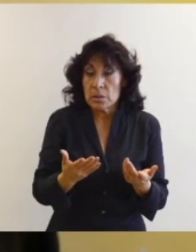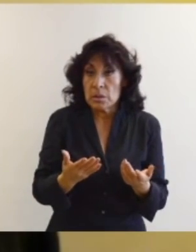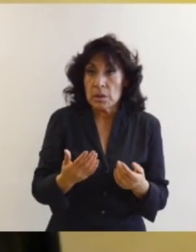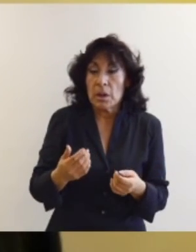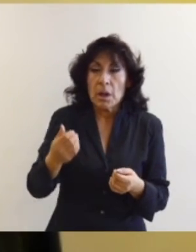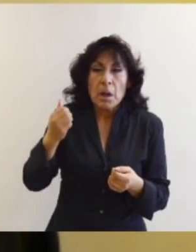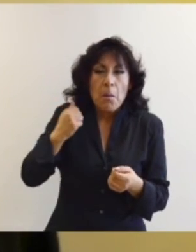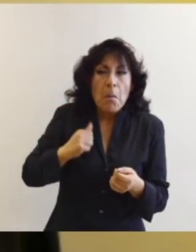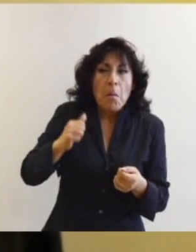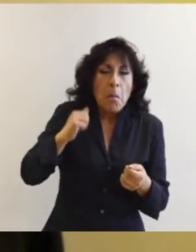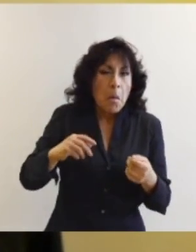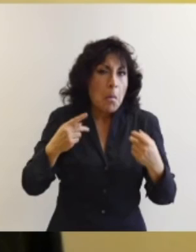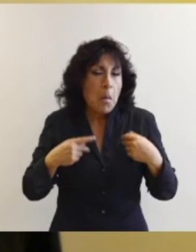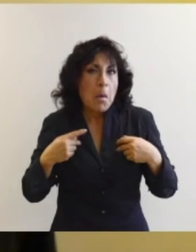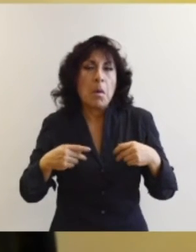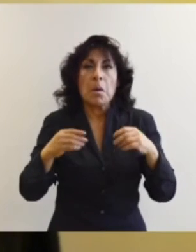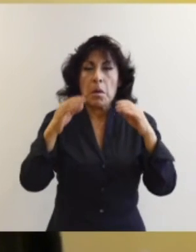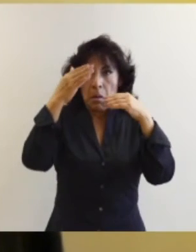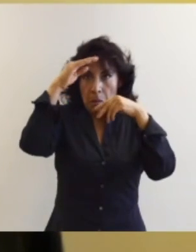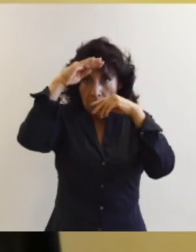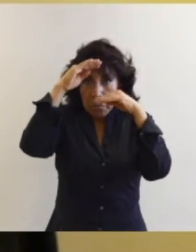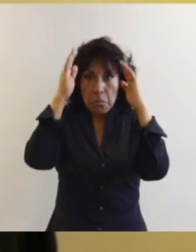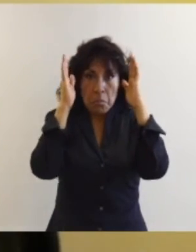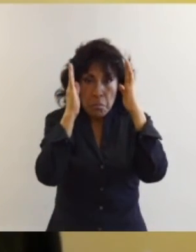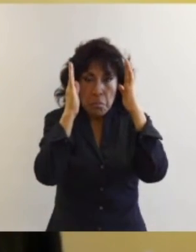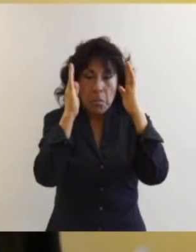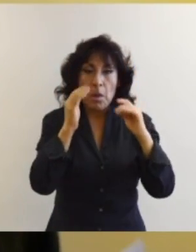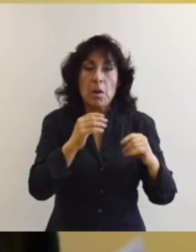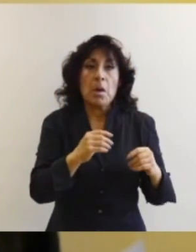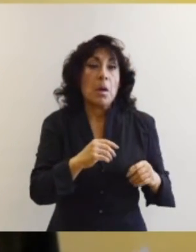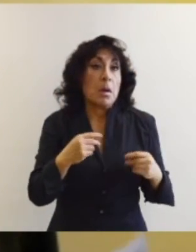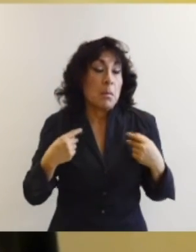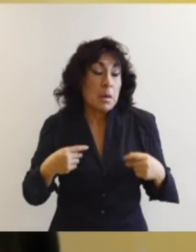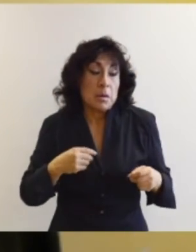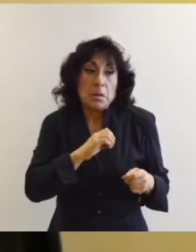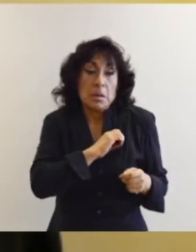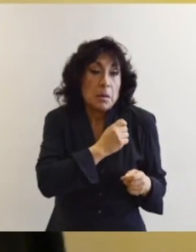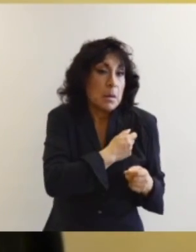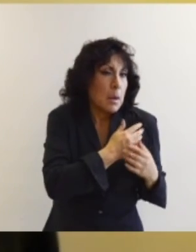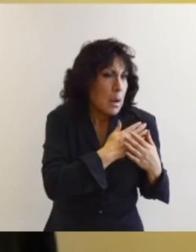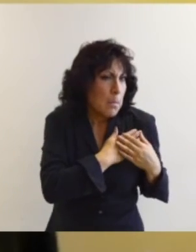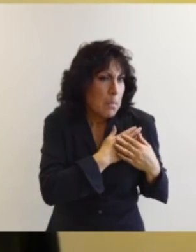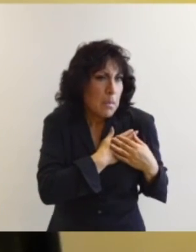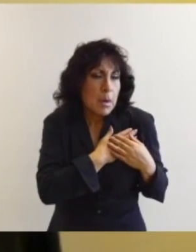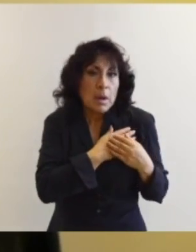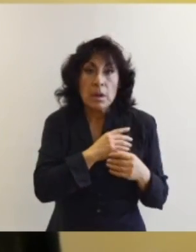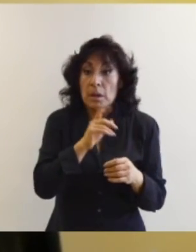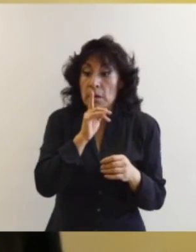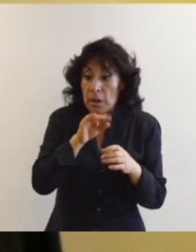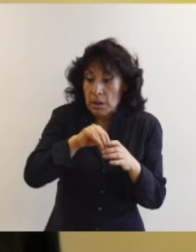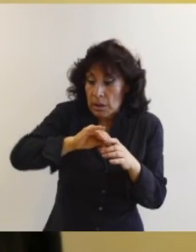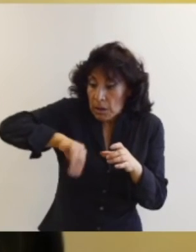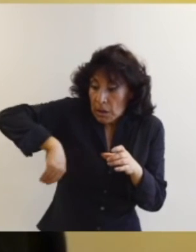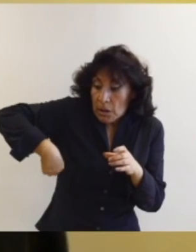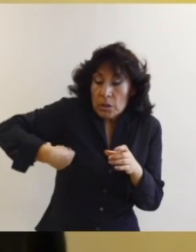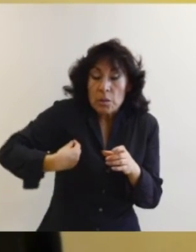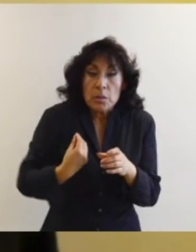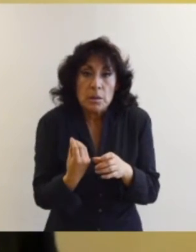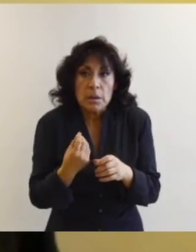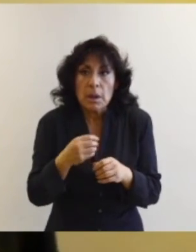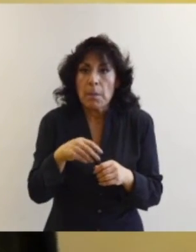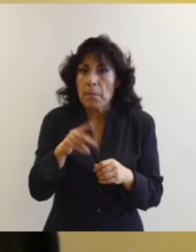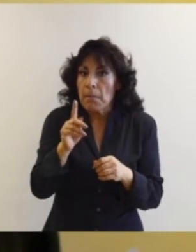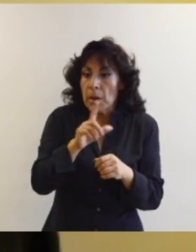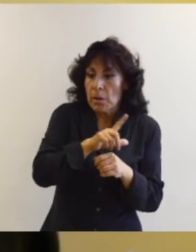los conservadores, los hispanófilos, los guardaron secretamente. Por fin, pasado